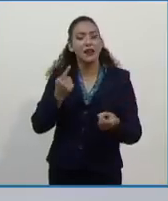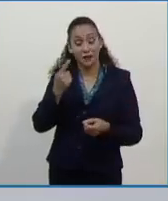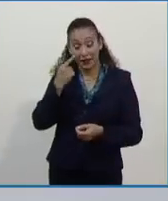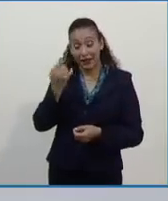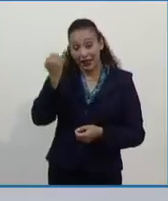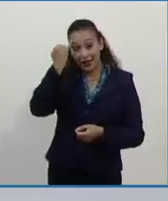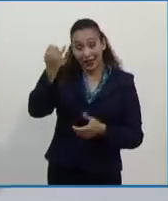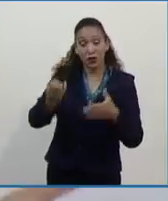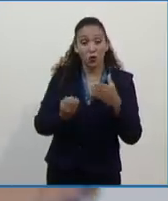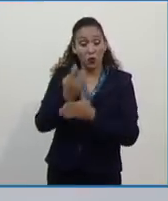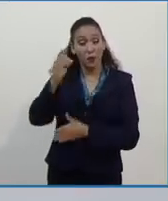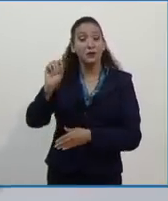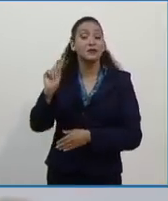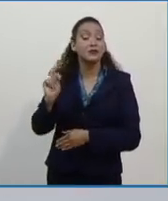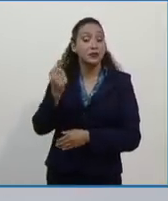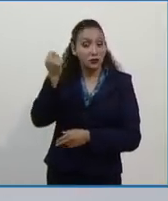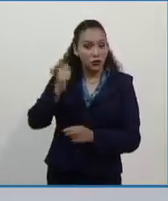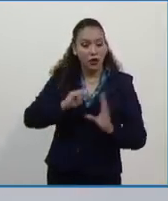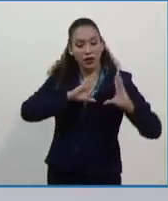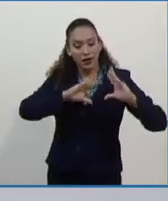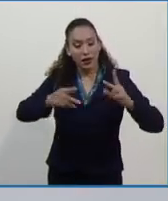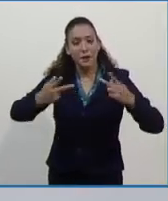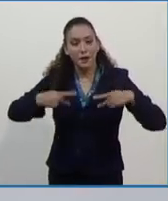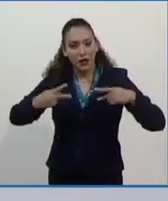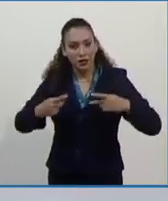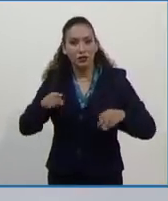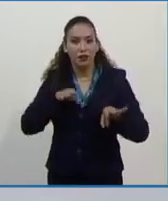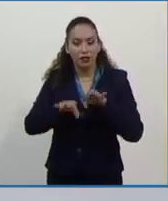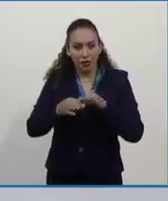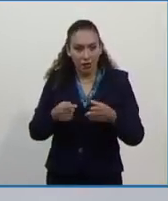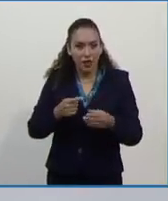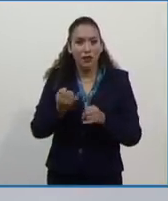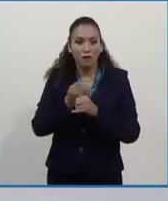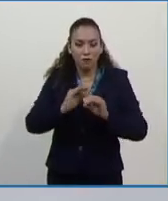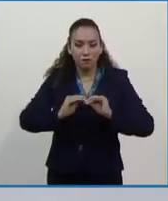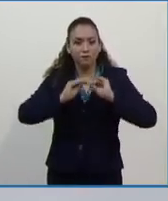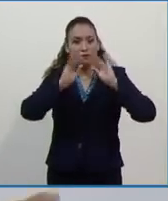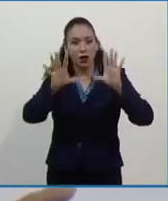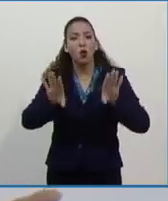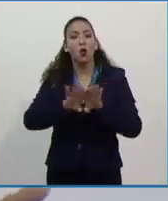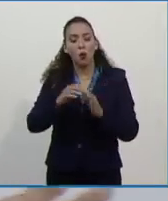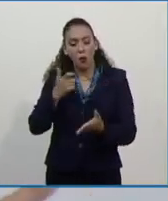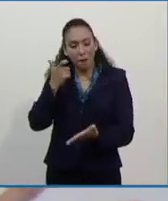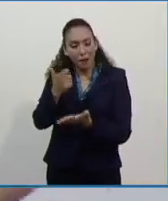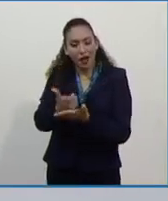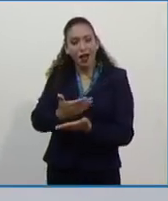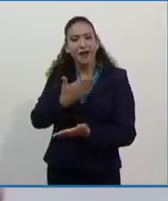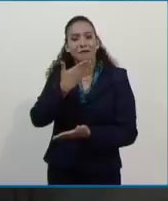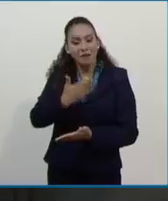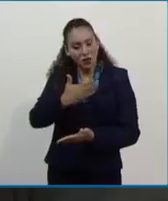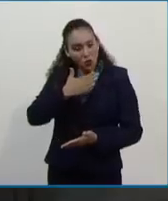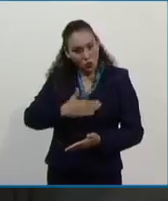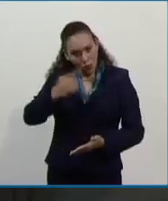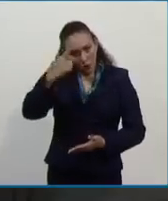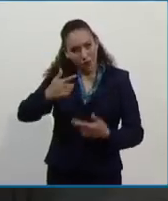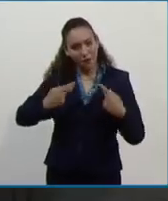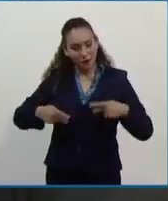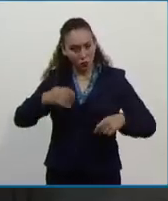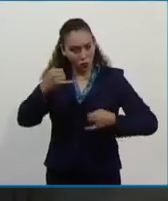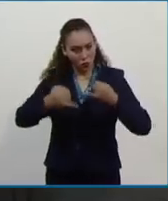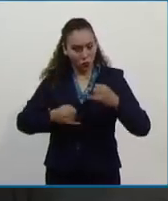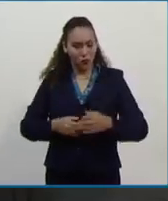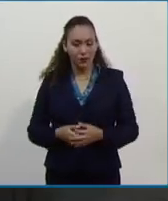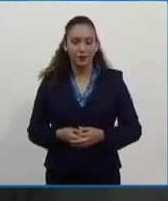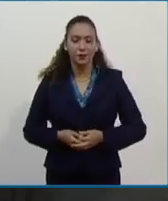innovación tecnológica, de capacitación continua, de transparencia, de pagos y retribuciones justas a los jueces. En